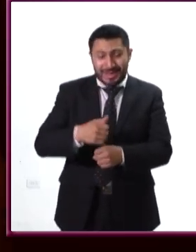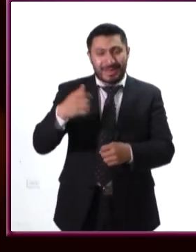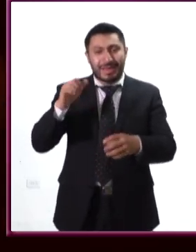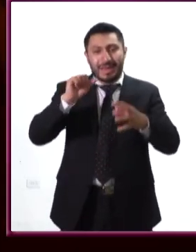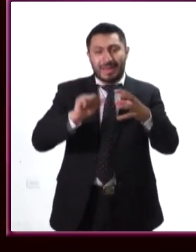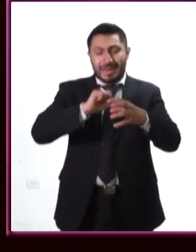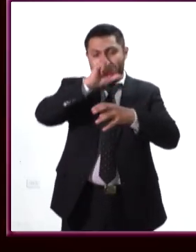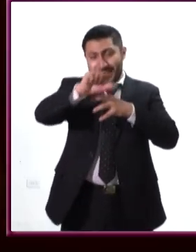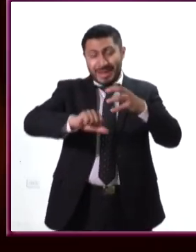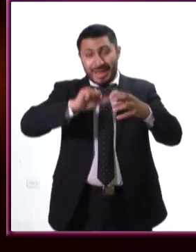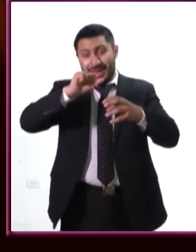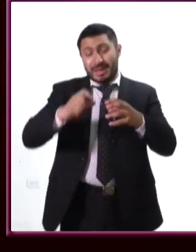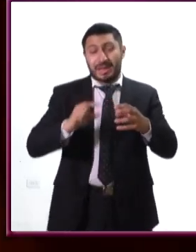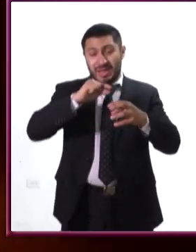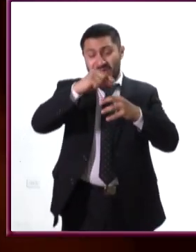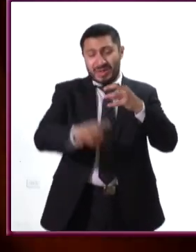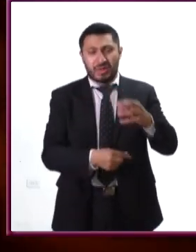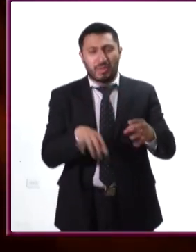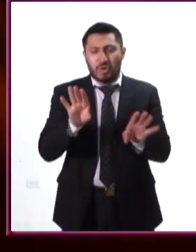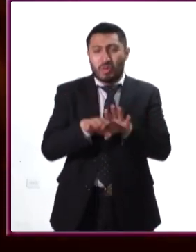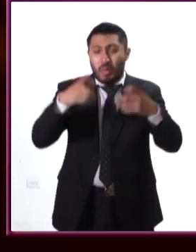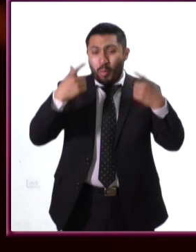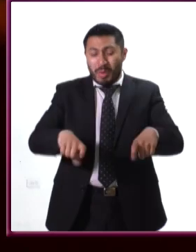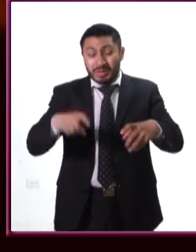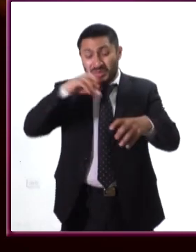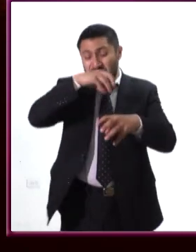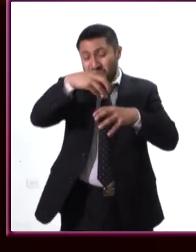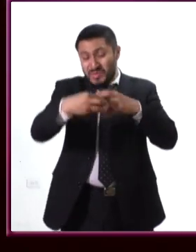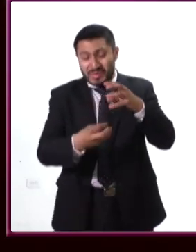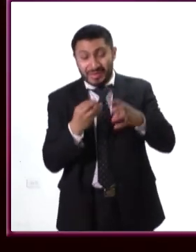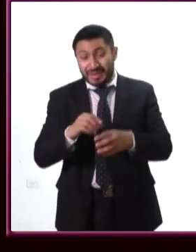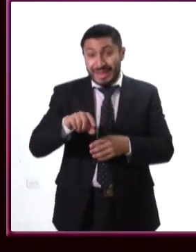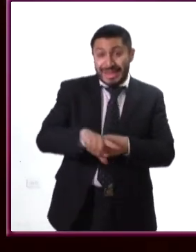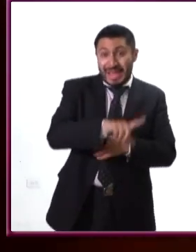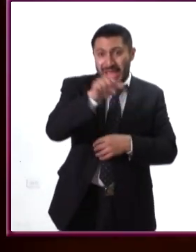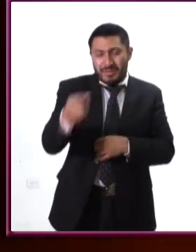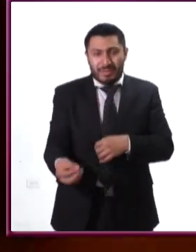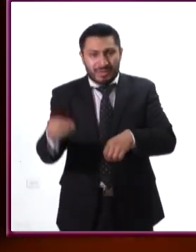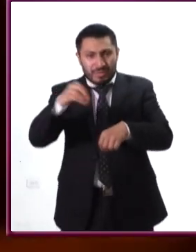1897, el átomo parecía un pastel lleno de pasas.